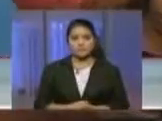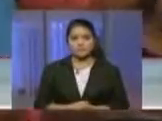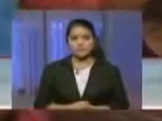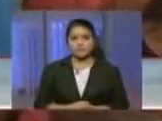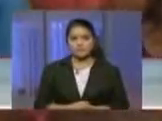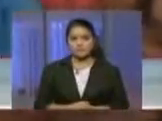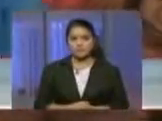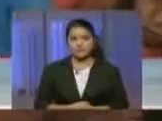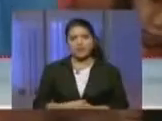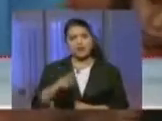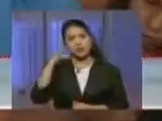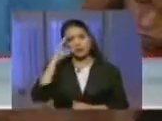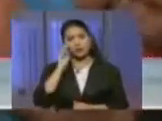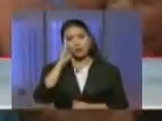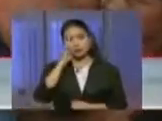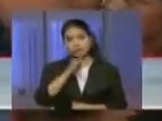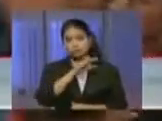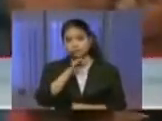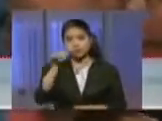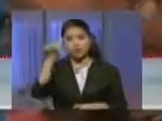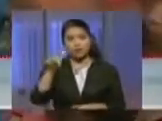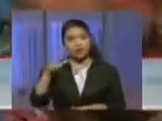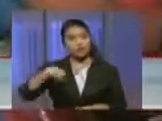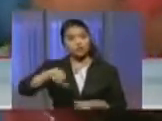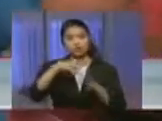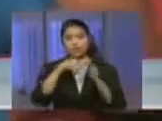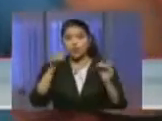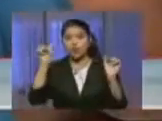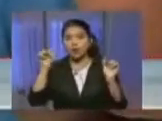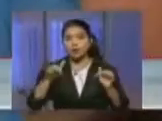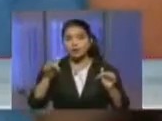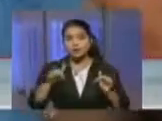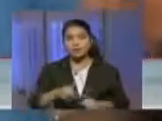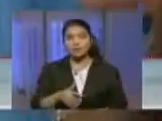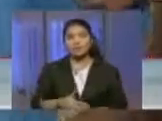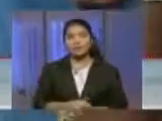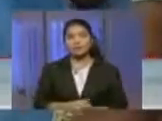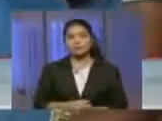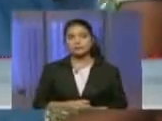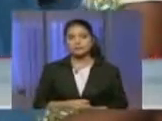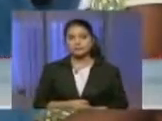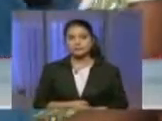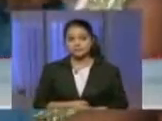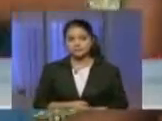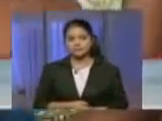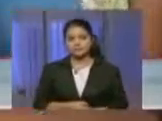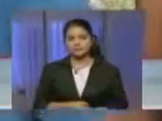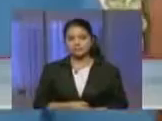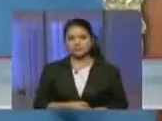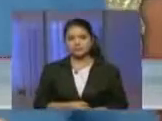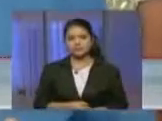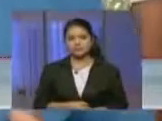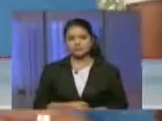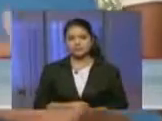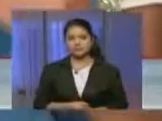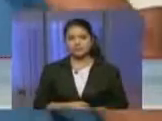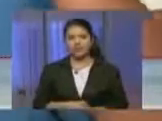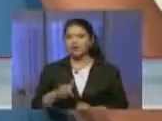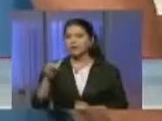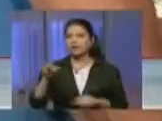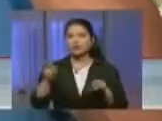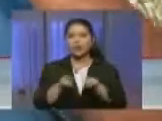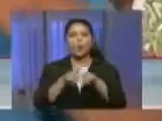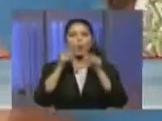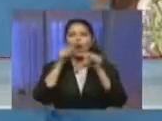estamos aquí voto de nosotros será como como arena del mar como